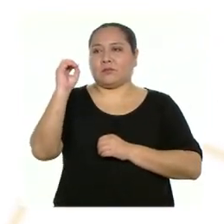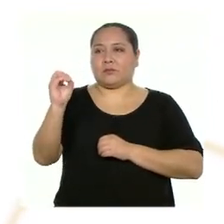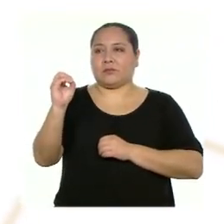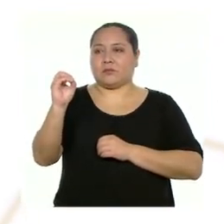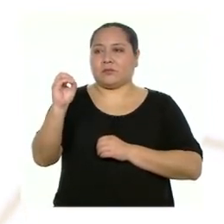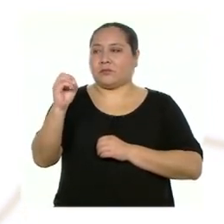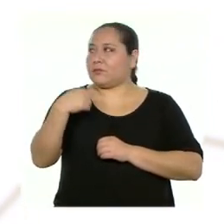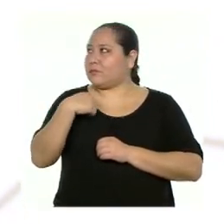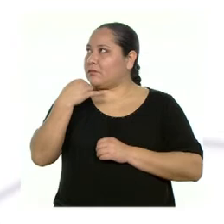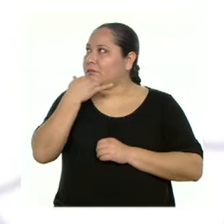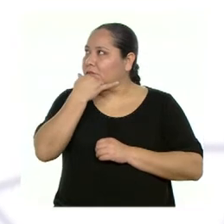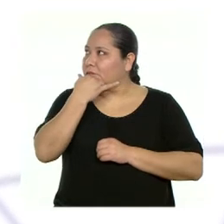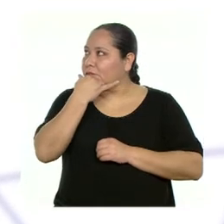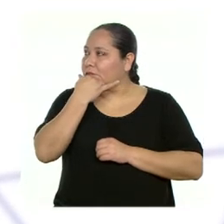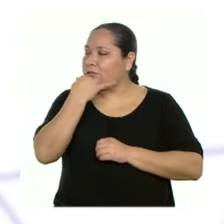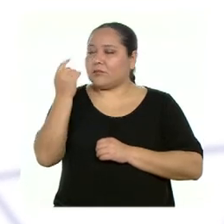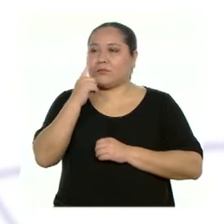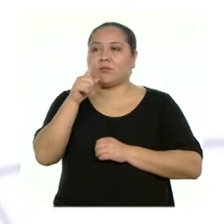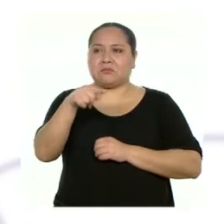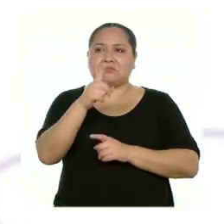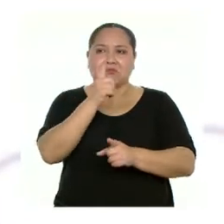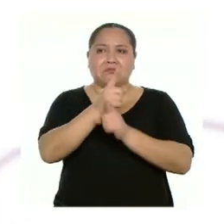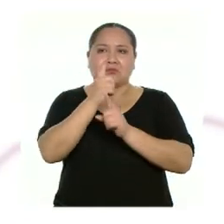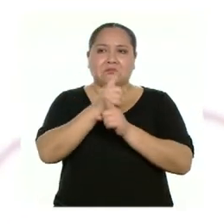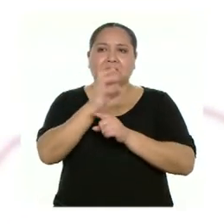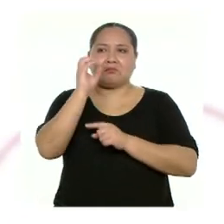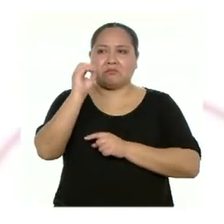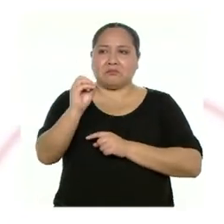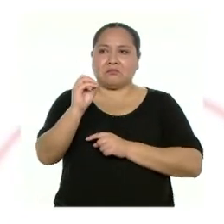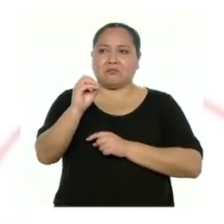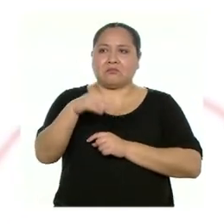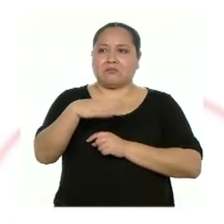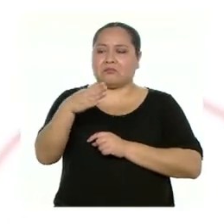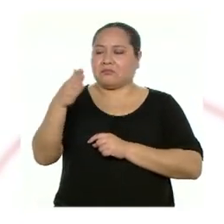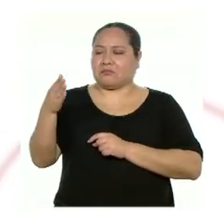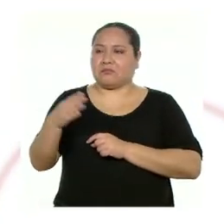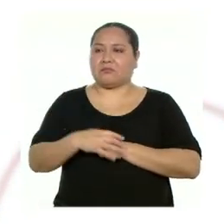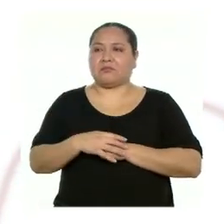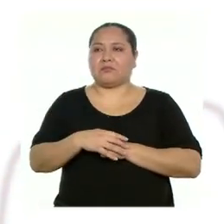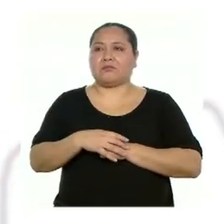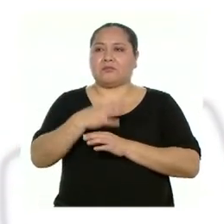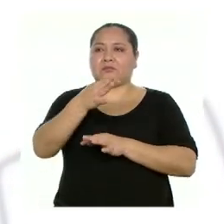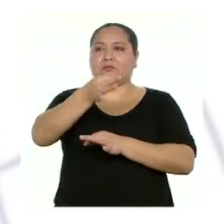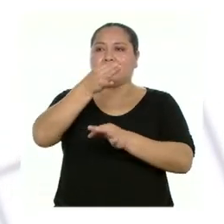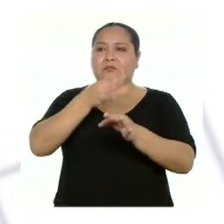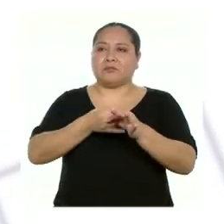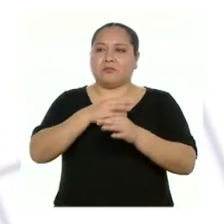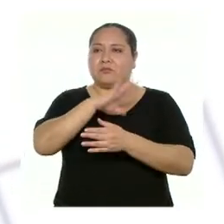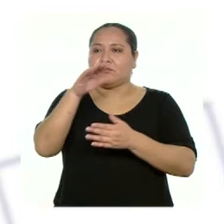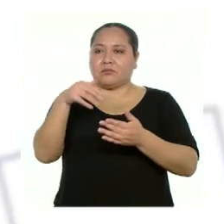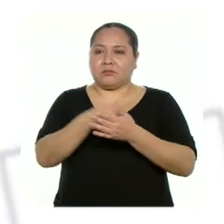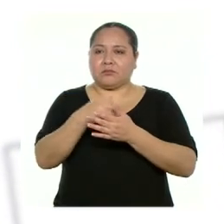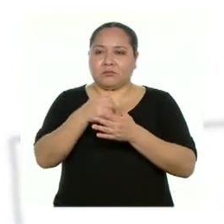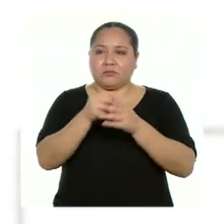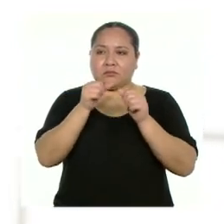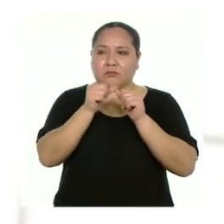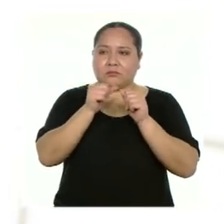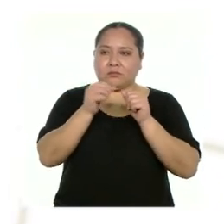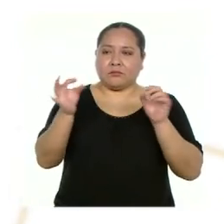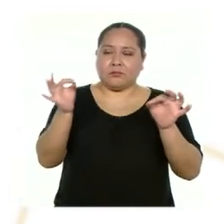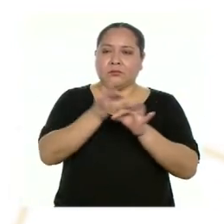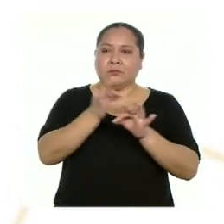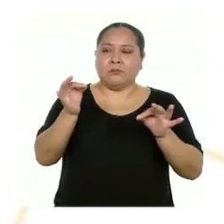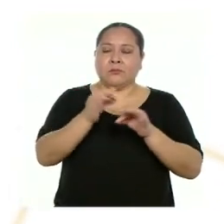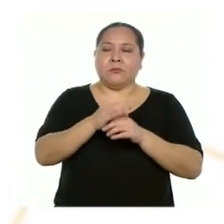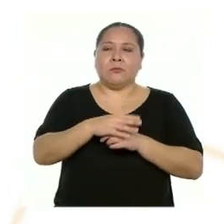me equivoco? Es correcto. El paso siguiente es reemplazar todos esos valores y así obtienes que